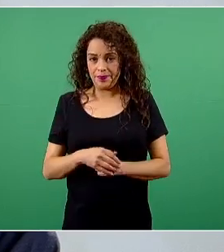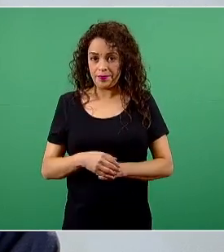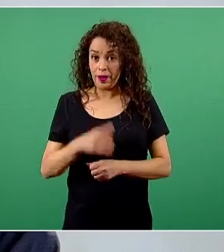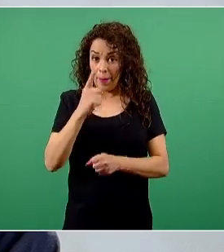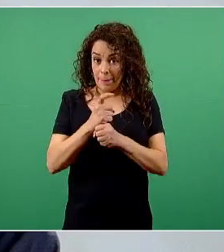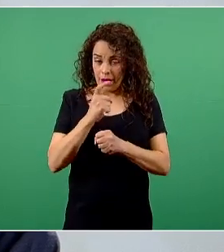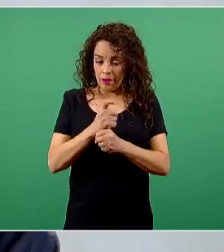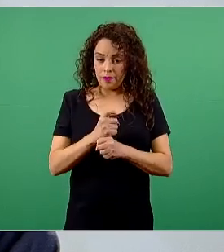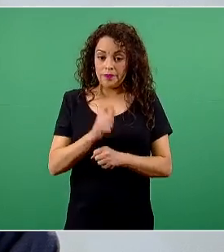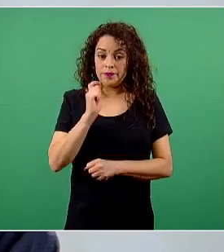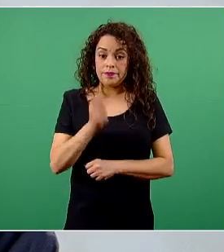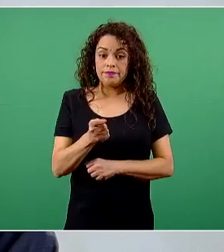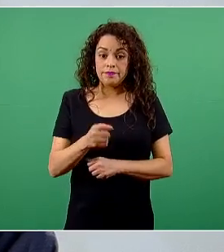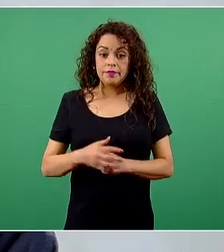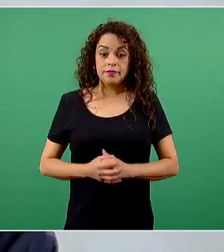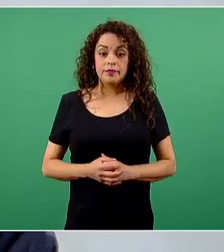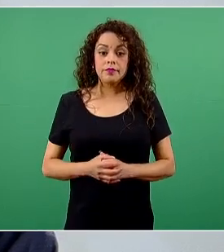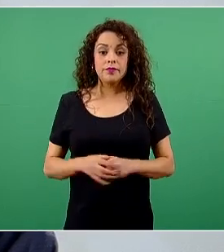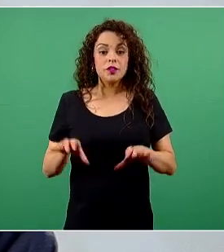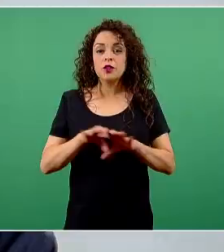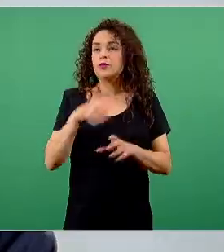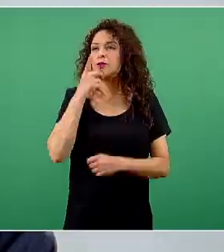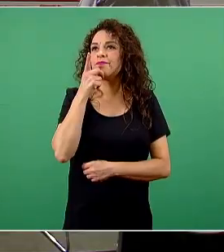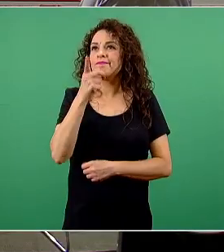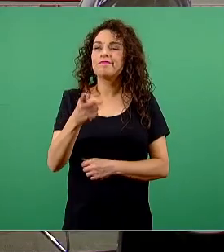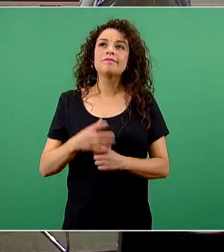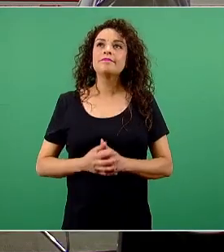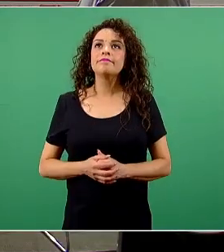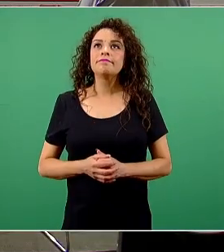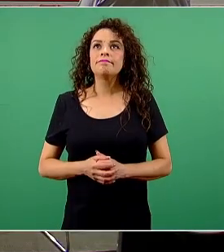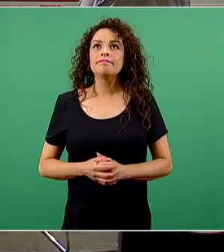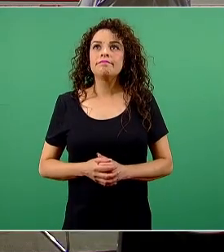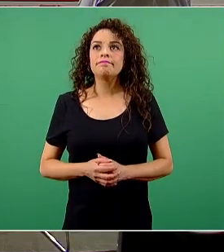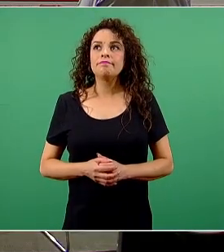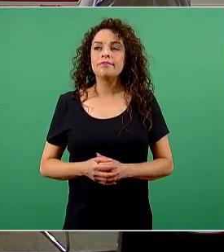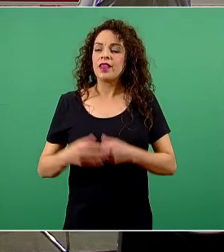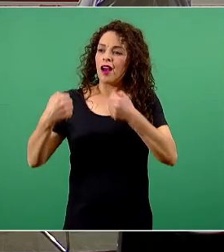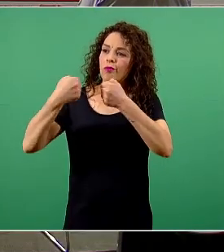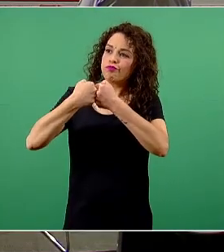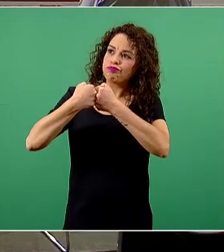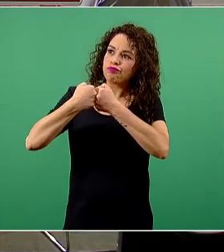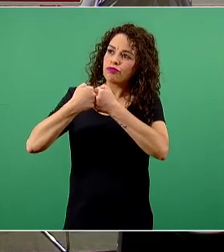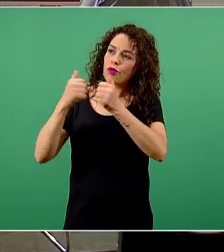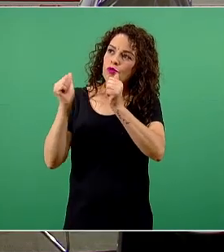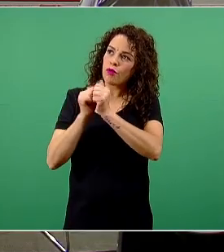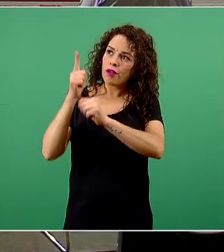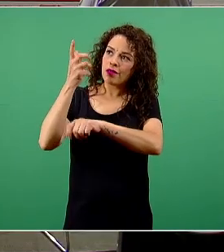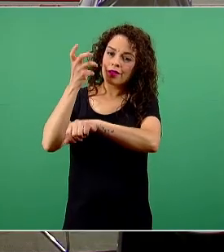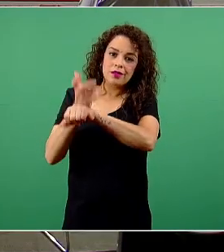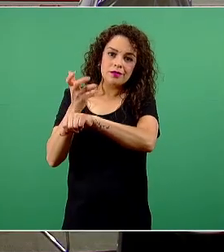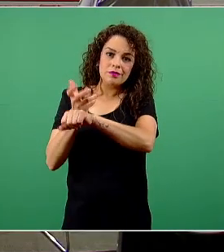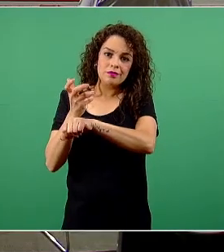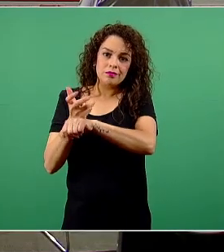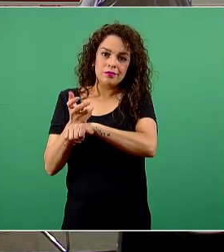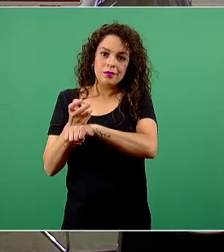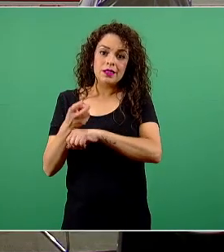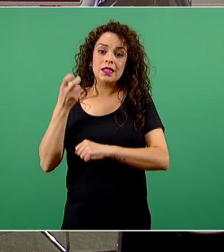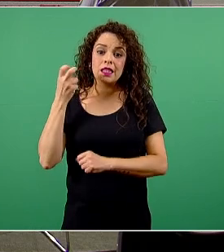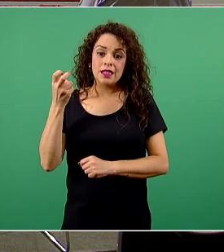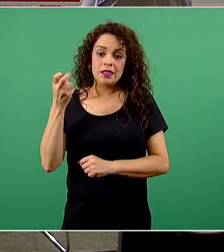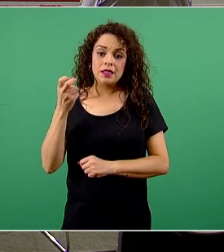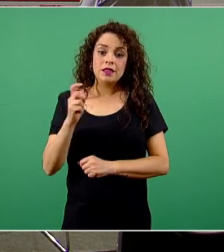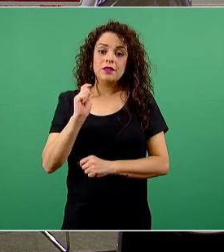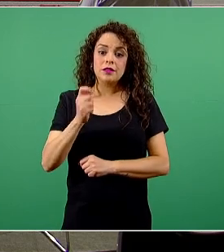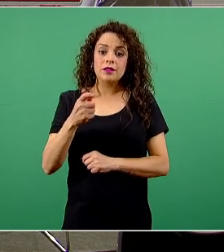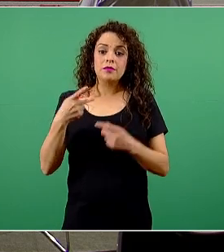la cercanía con los Estados Unidos reflejó en algunos casos el intercambio de